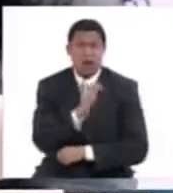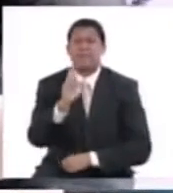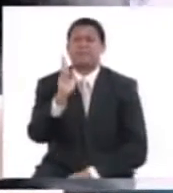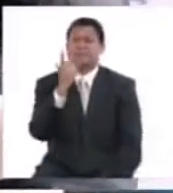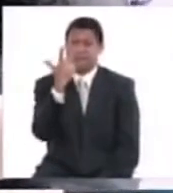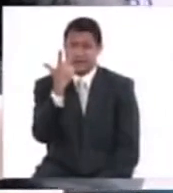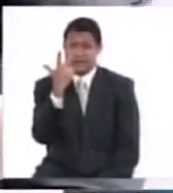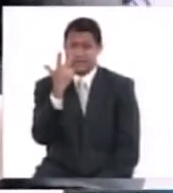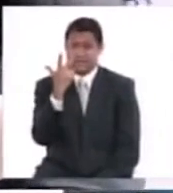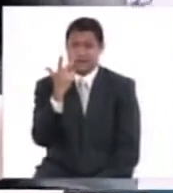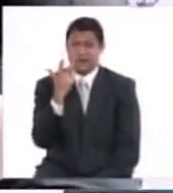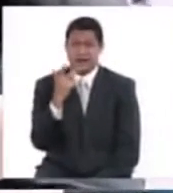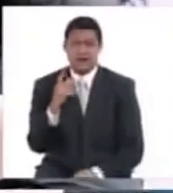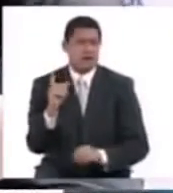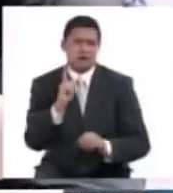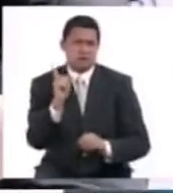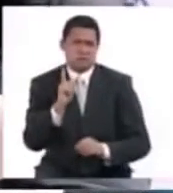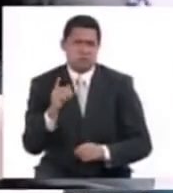bacteriana que mencionamos